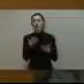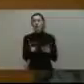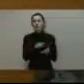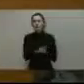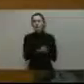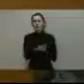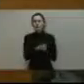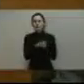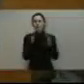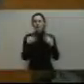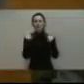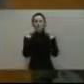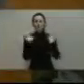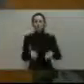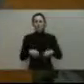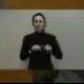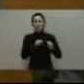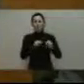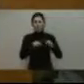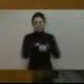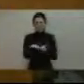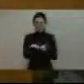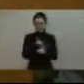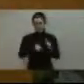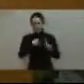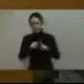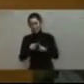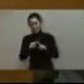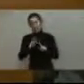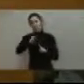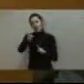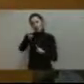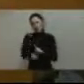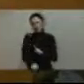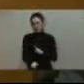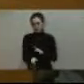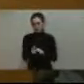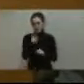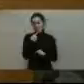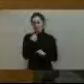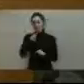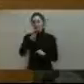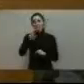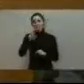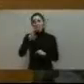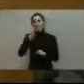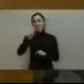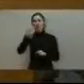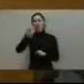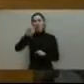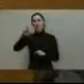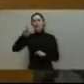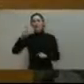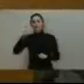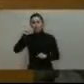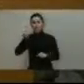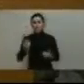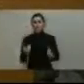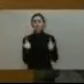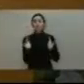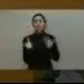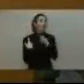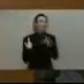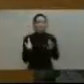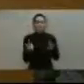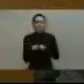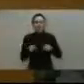su gestión y la del segundo de a bordo, marineramente hablando, el señor Pertierra, que parece que solo se ocupa